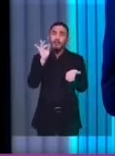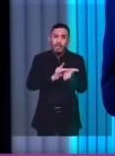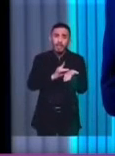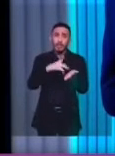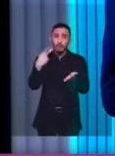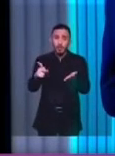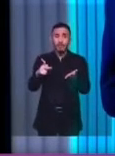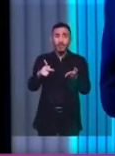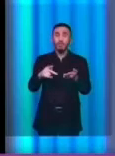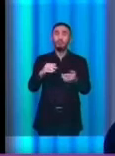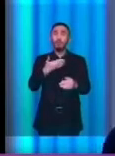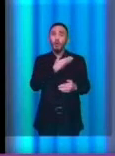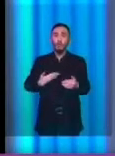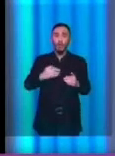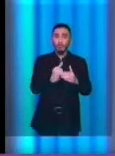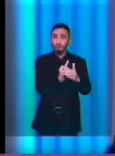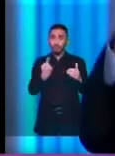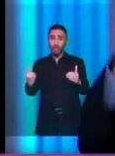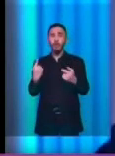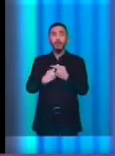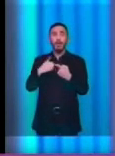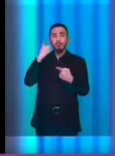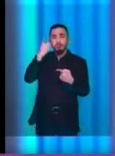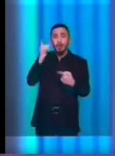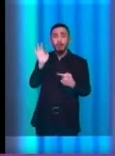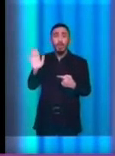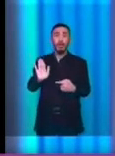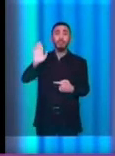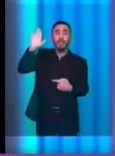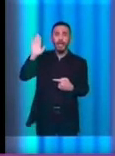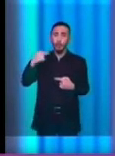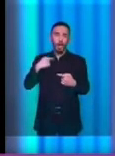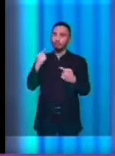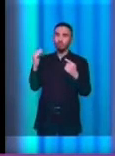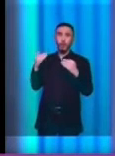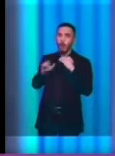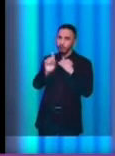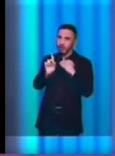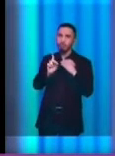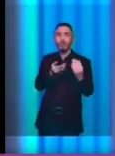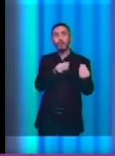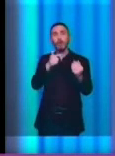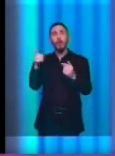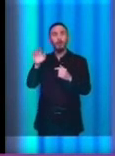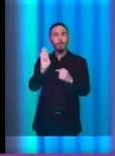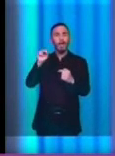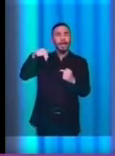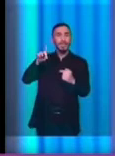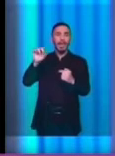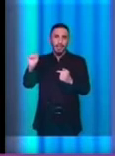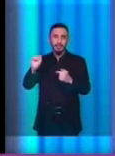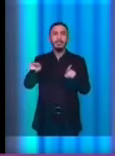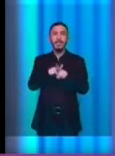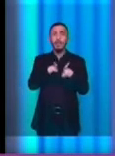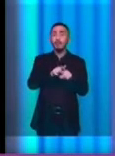dudas, el estado con mayor población de todo Brasil y tiene cerca de 44 millones de habitantes. Imagínense,